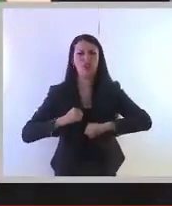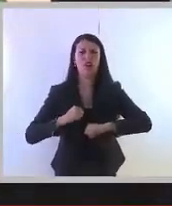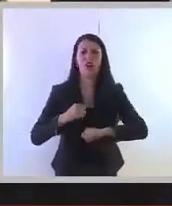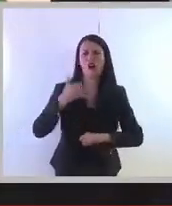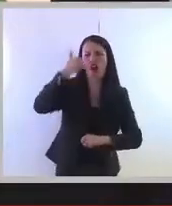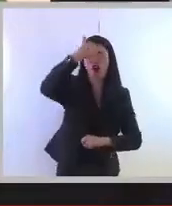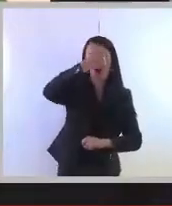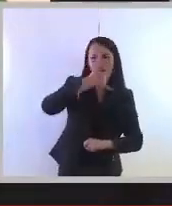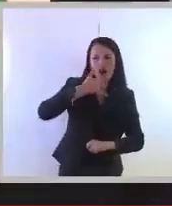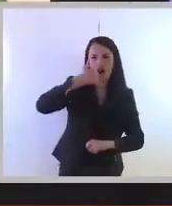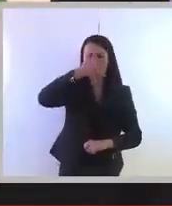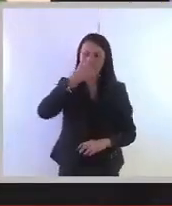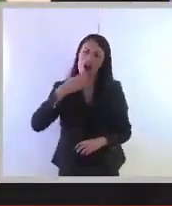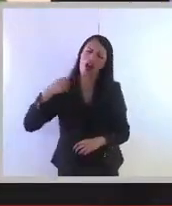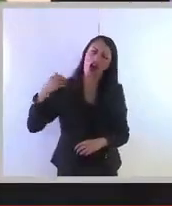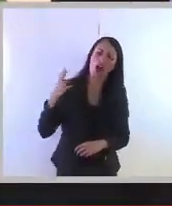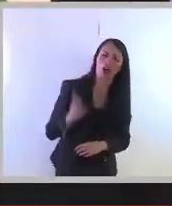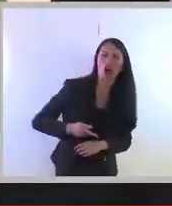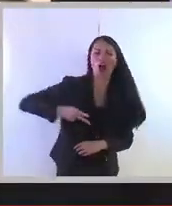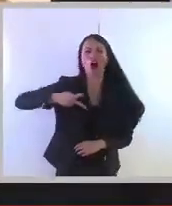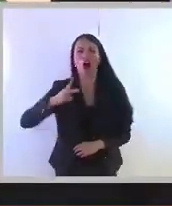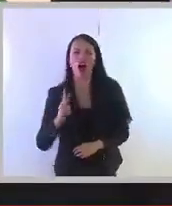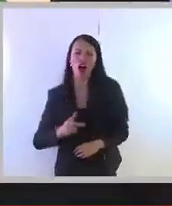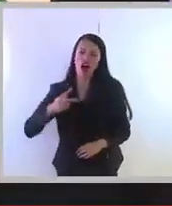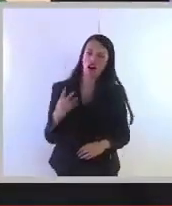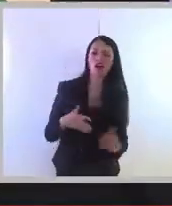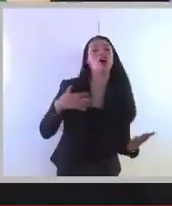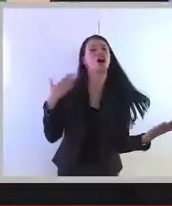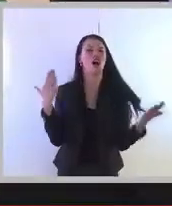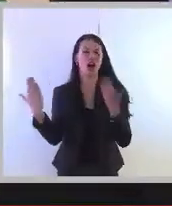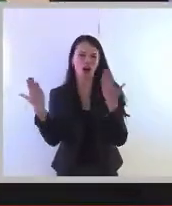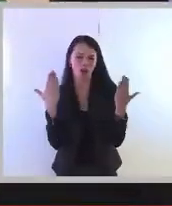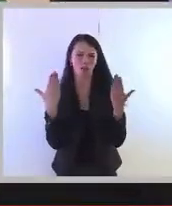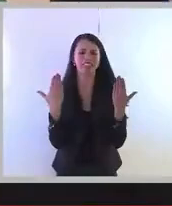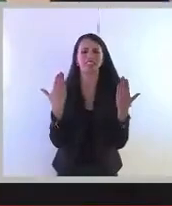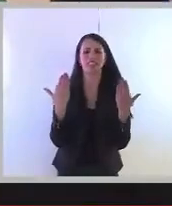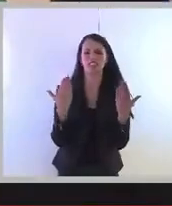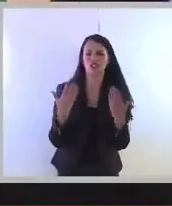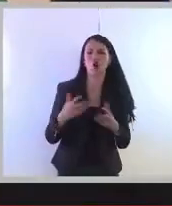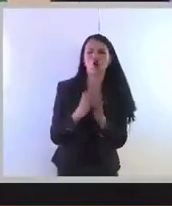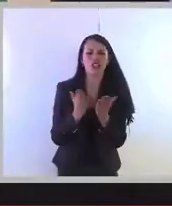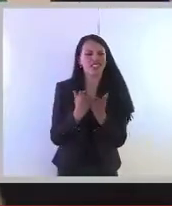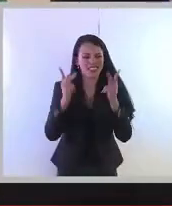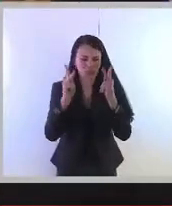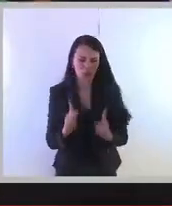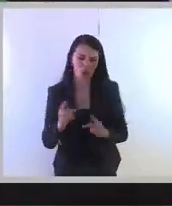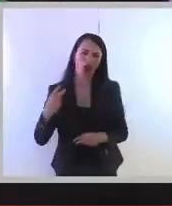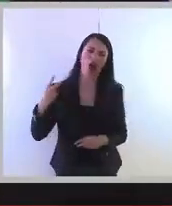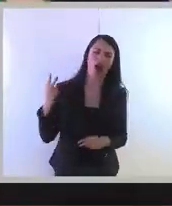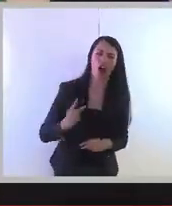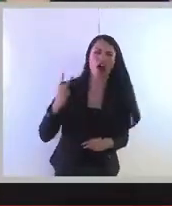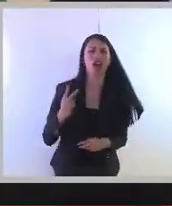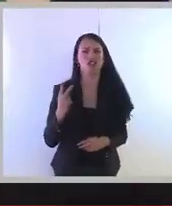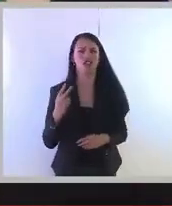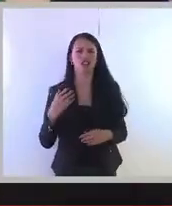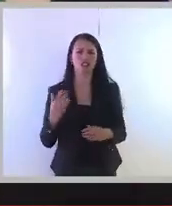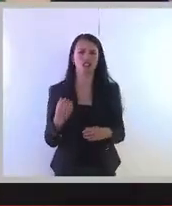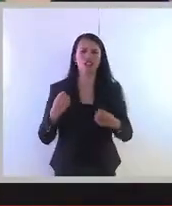afros, porque hemos caminado con ustedes, campesinos y todos, estudiantes, y ahora vamos a hacer Minga